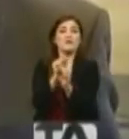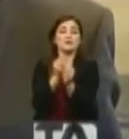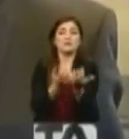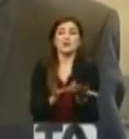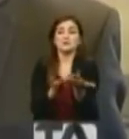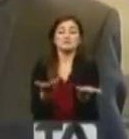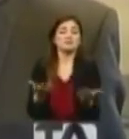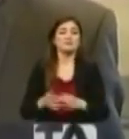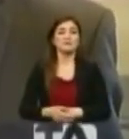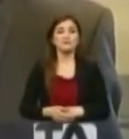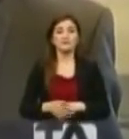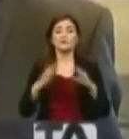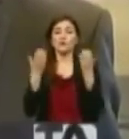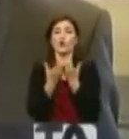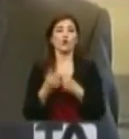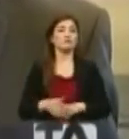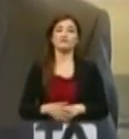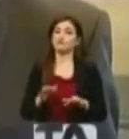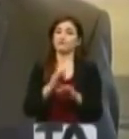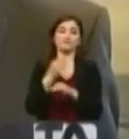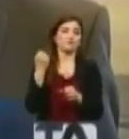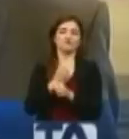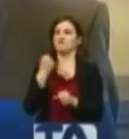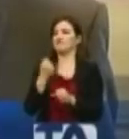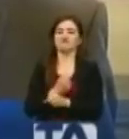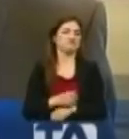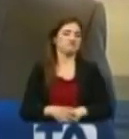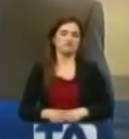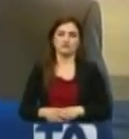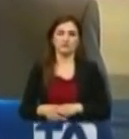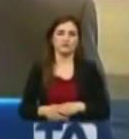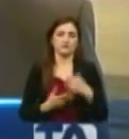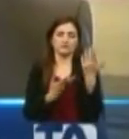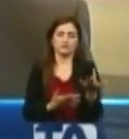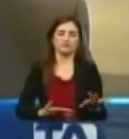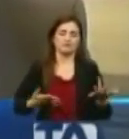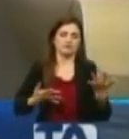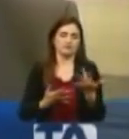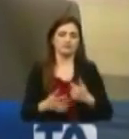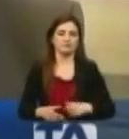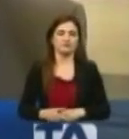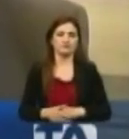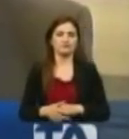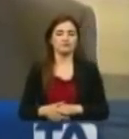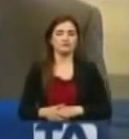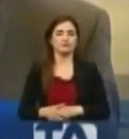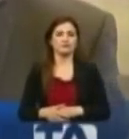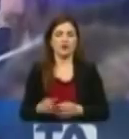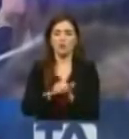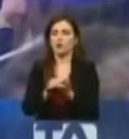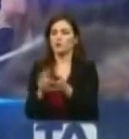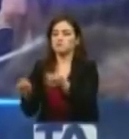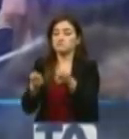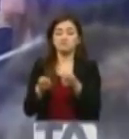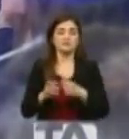La comisión no ha funcionado, no ha trabajado y a lo mejor estamos a la espera únicamente de recibir esos borradores.